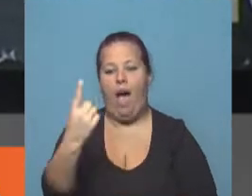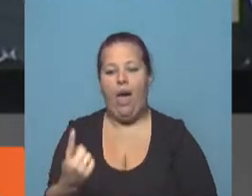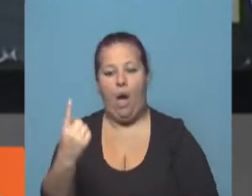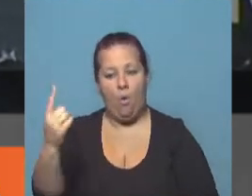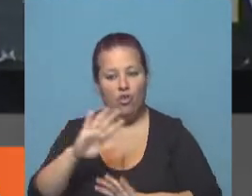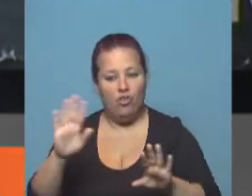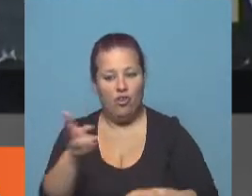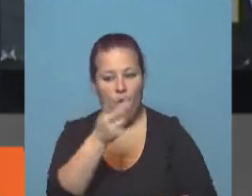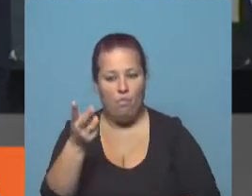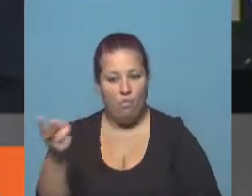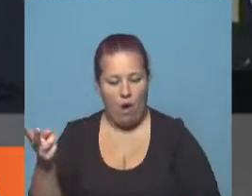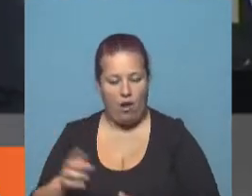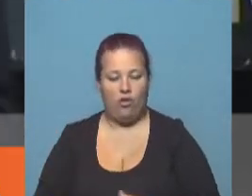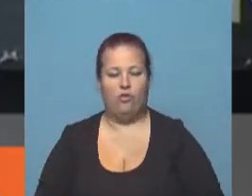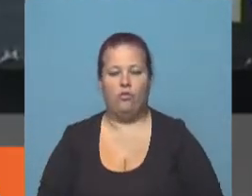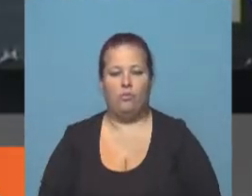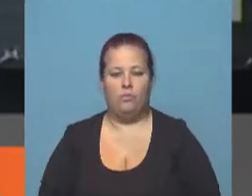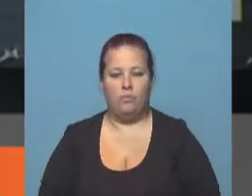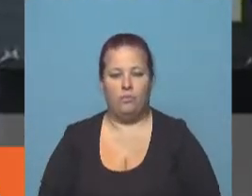uno de los fallecidos.